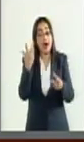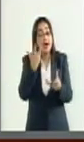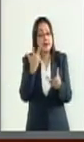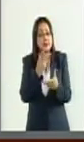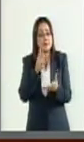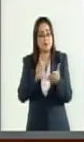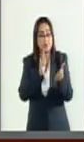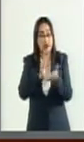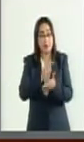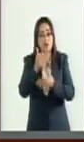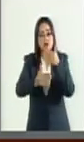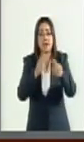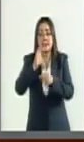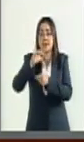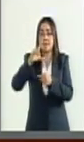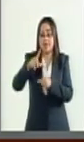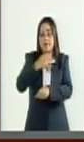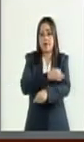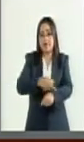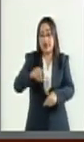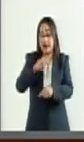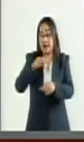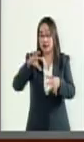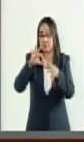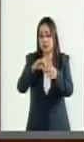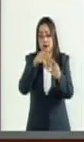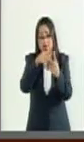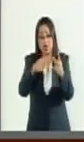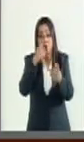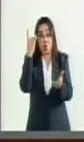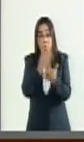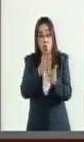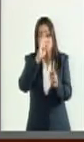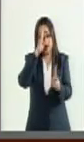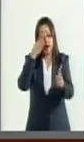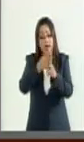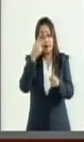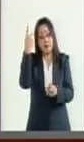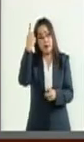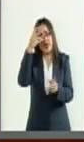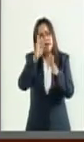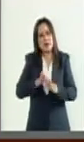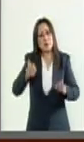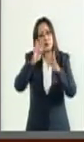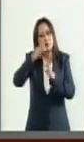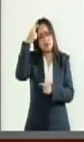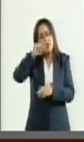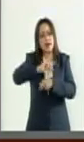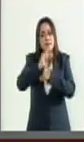procesal civil y familiar única, tan indispensable también en el país, con lo